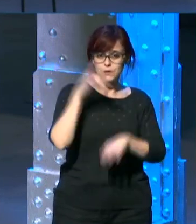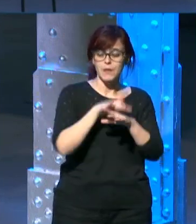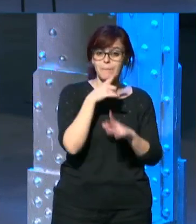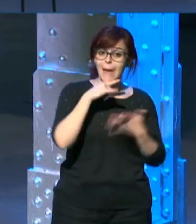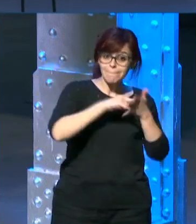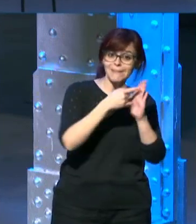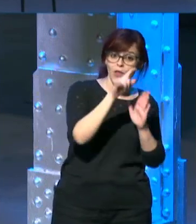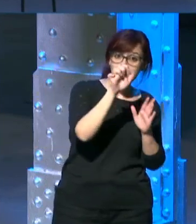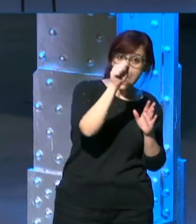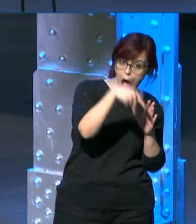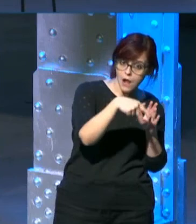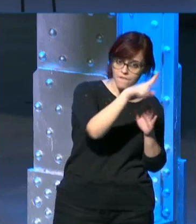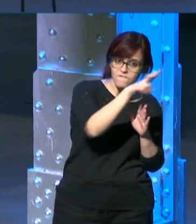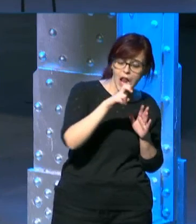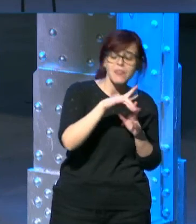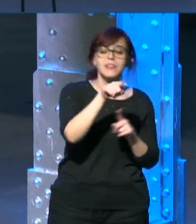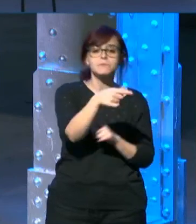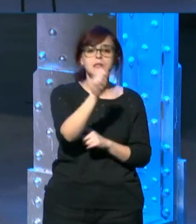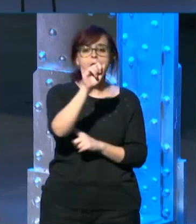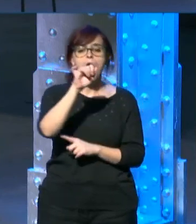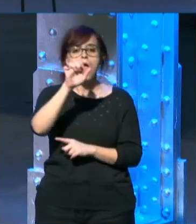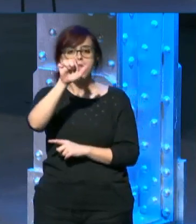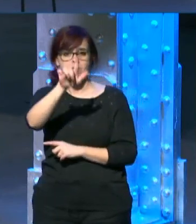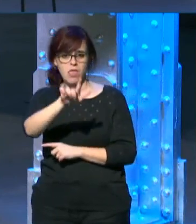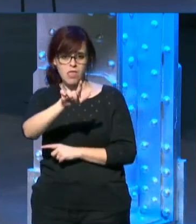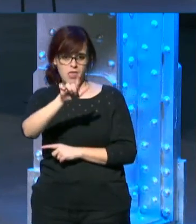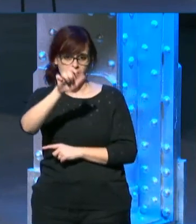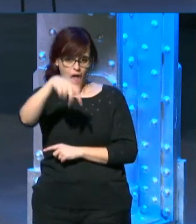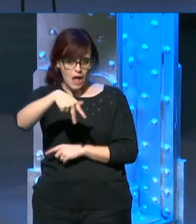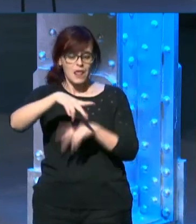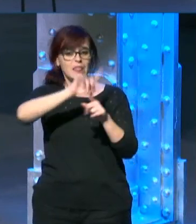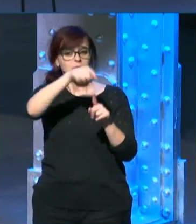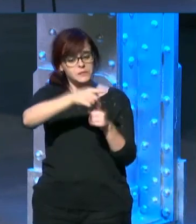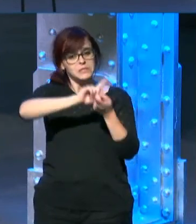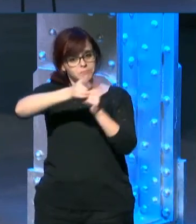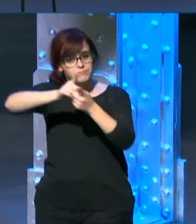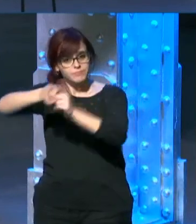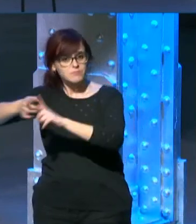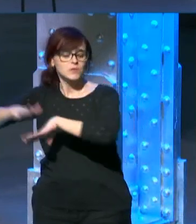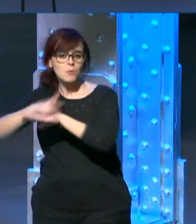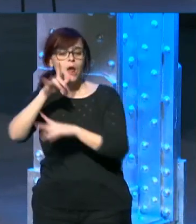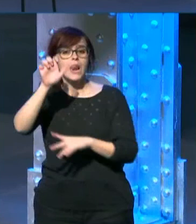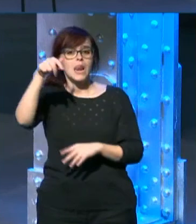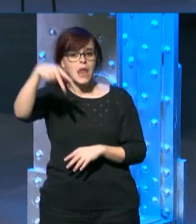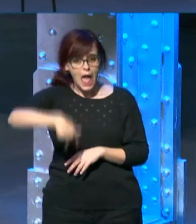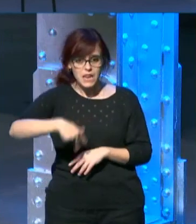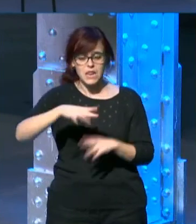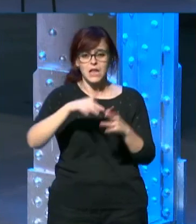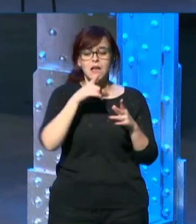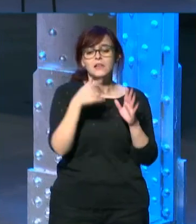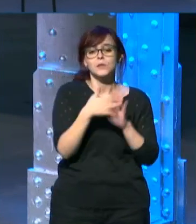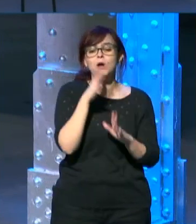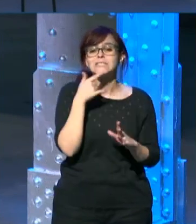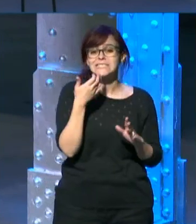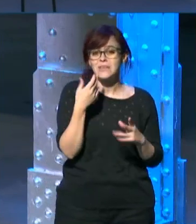luego se le dio el nombre de Agile y al transformar esta forma de trabajo Lean, de eliminar todo lo que es